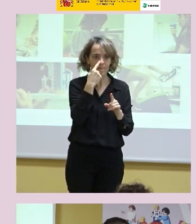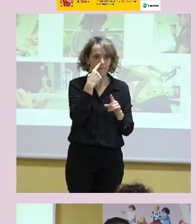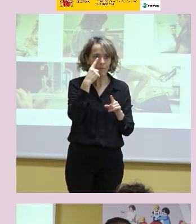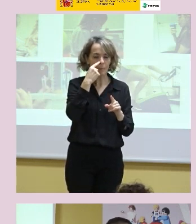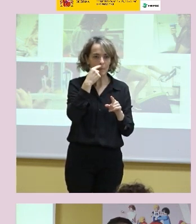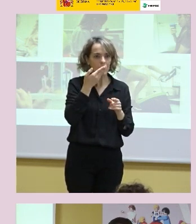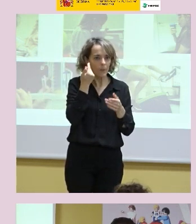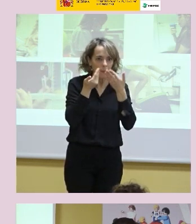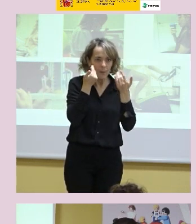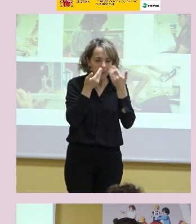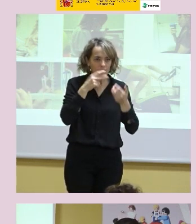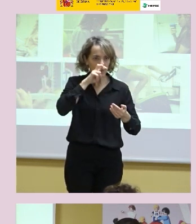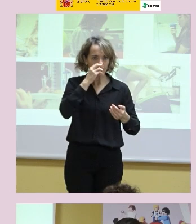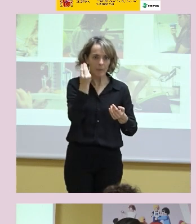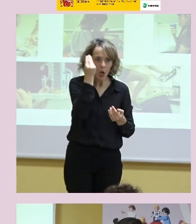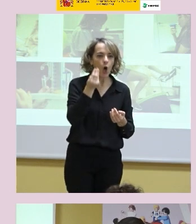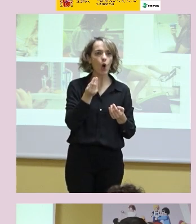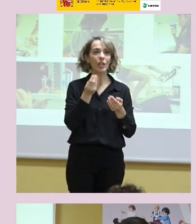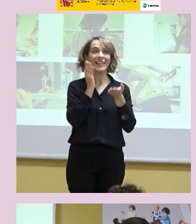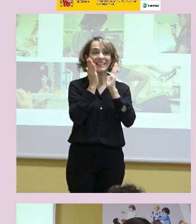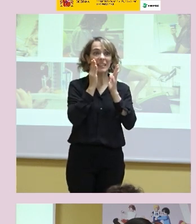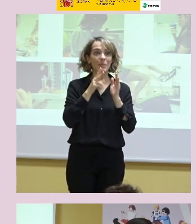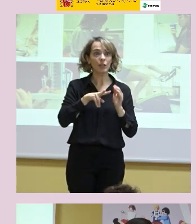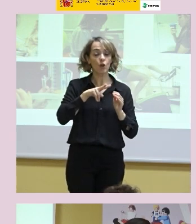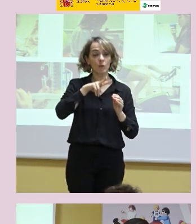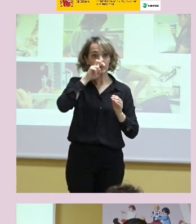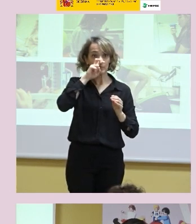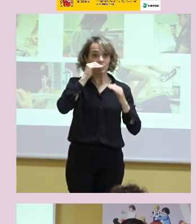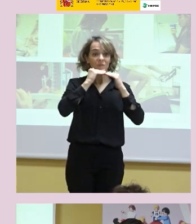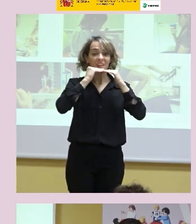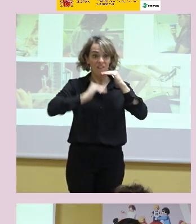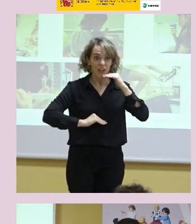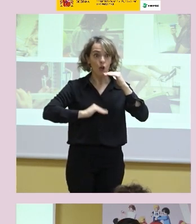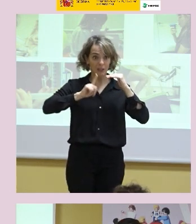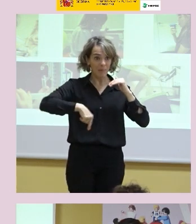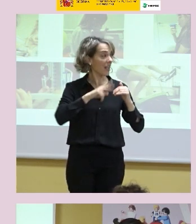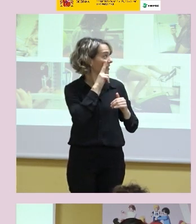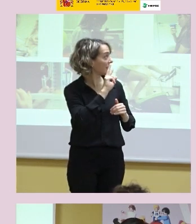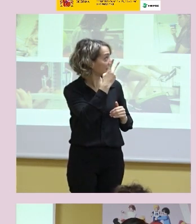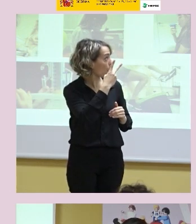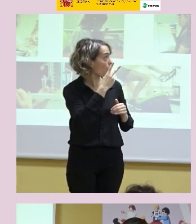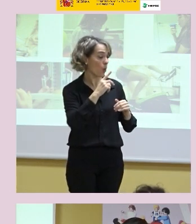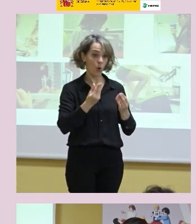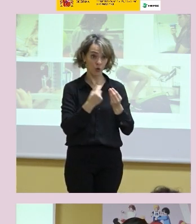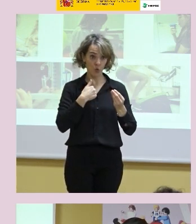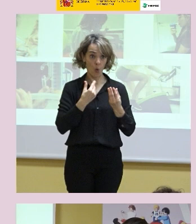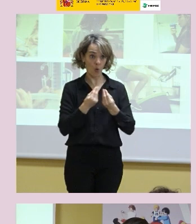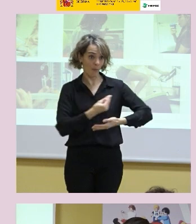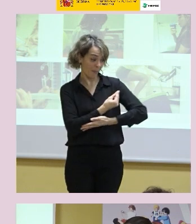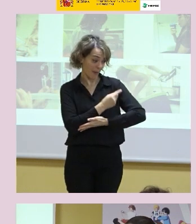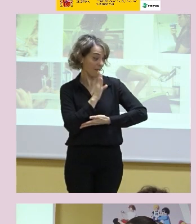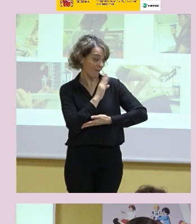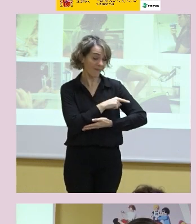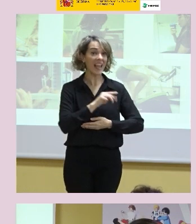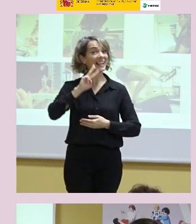aérea superior, también tratamientos de vía aérea inferior. En el segundo caso, en la segunda imagen que veis que estoy con un bebé. La